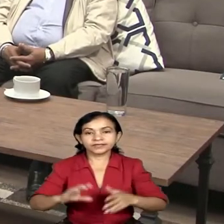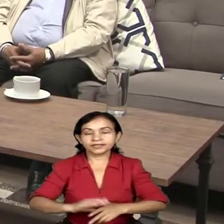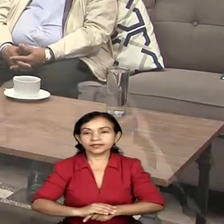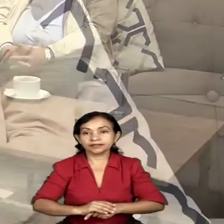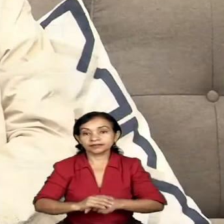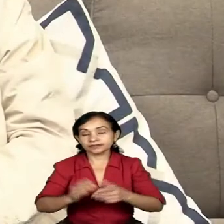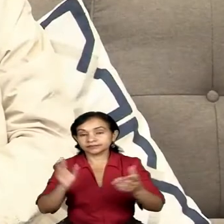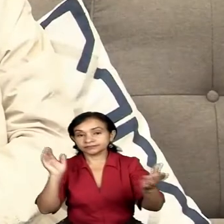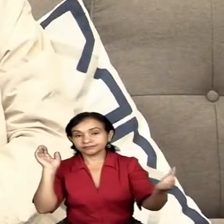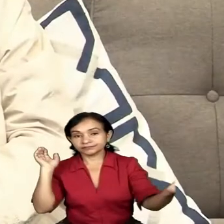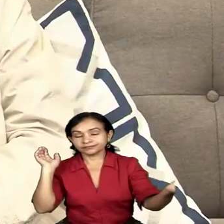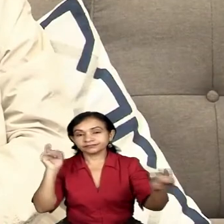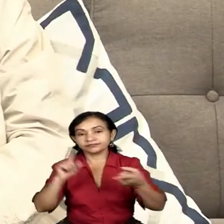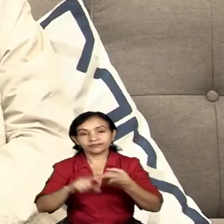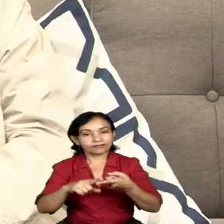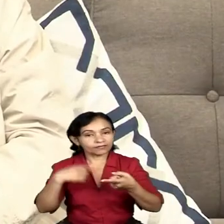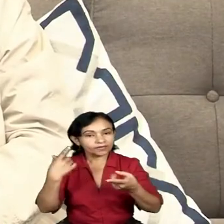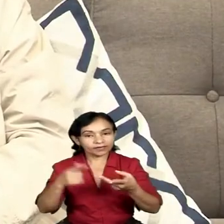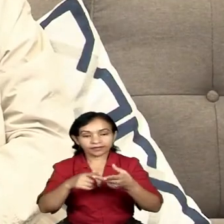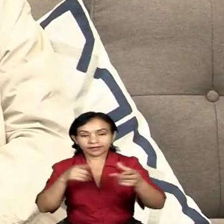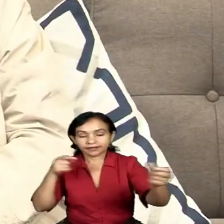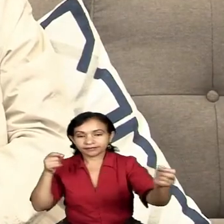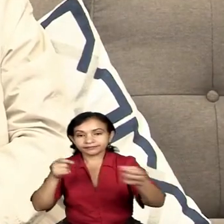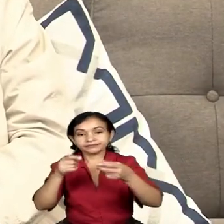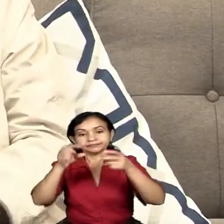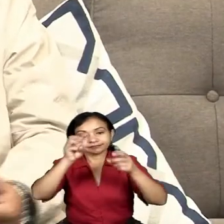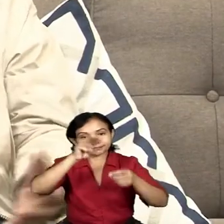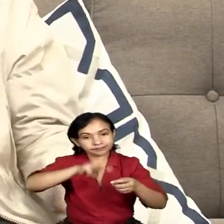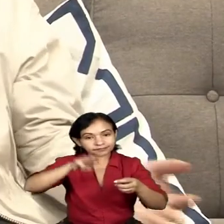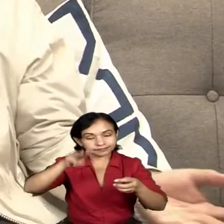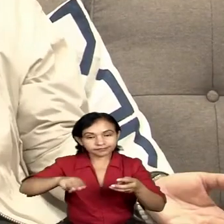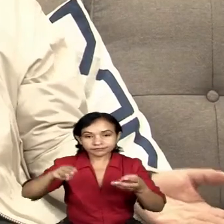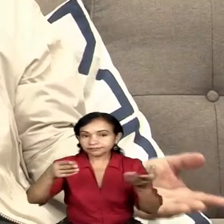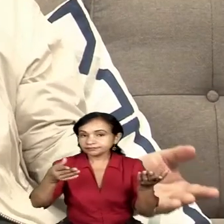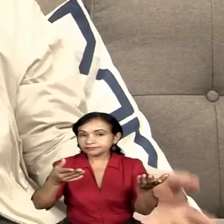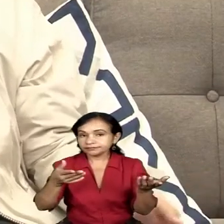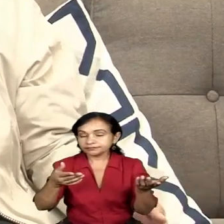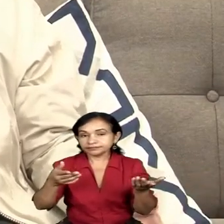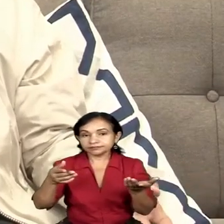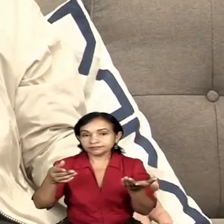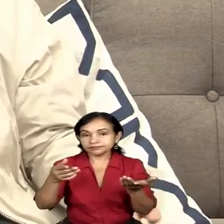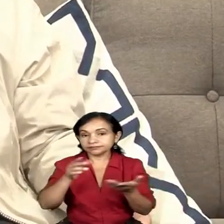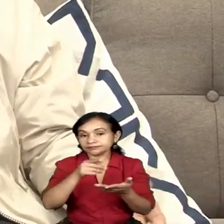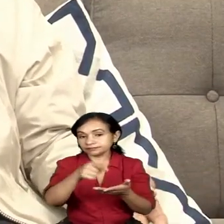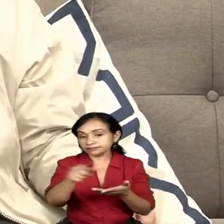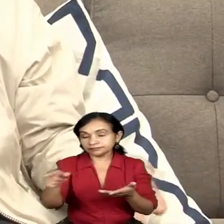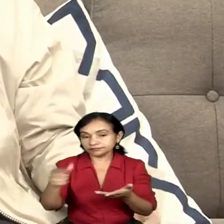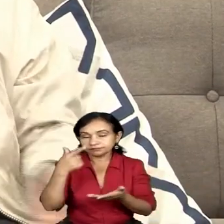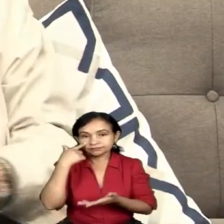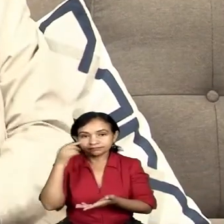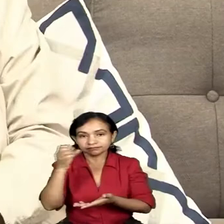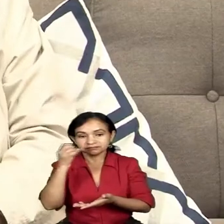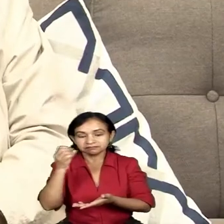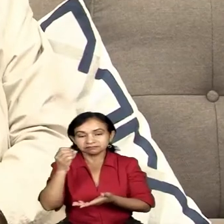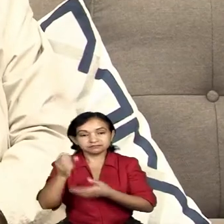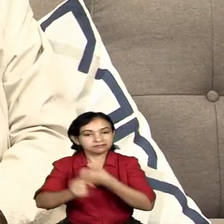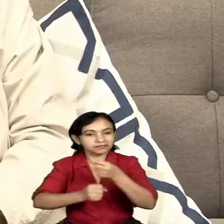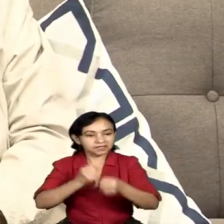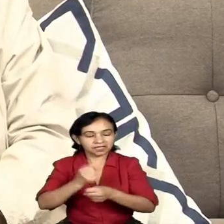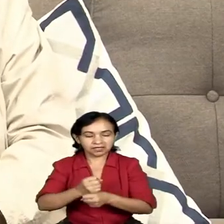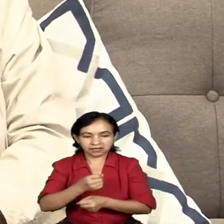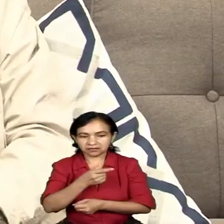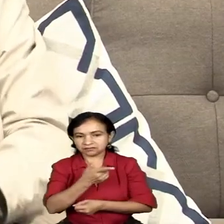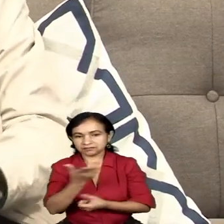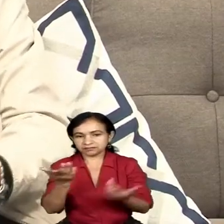Andrés Castro, los flecheros de Matagalpa. Los indios flecheros de Matagalpa habían sido desconocidos por años.